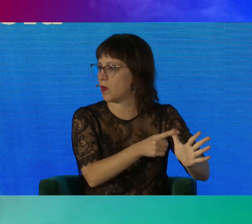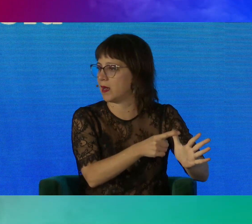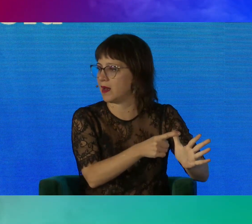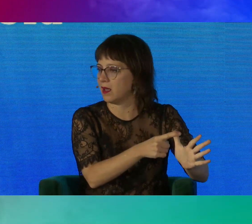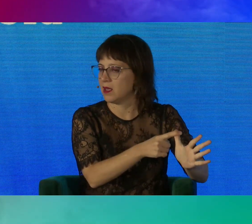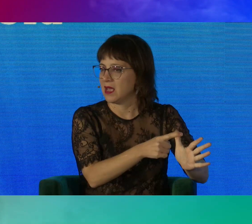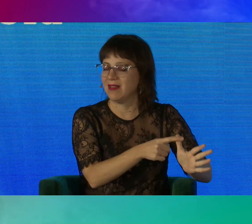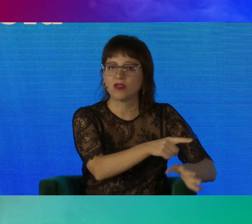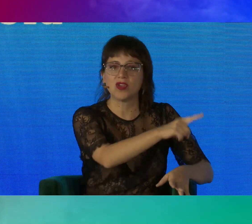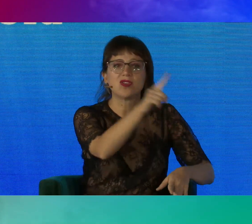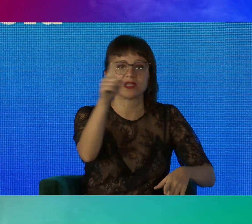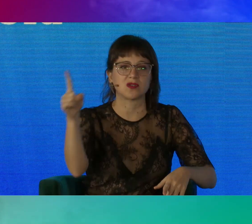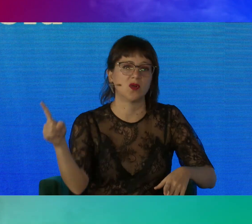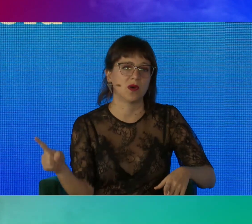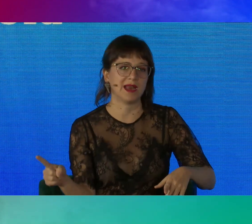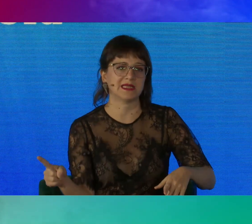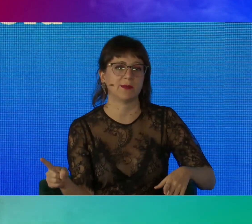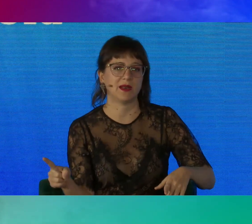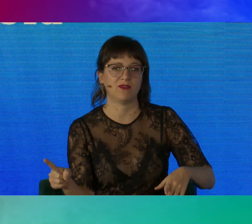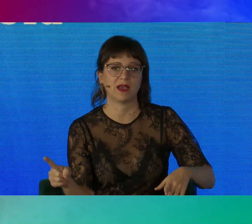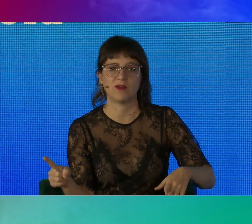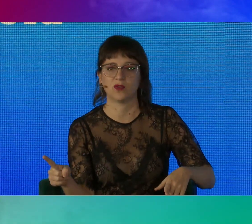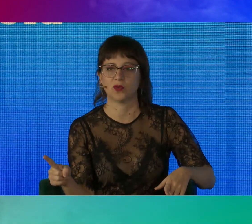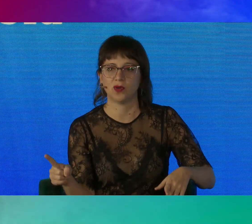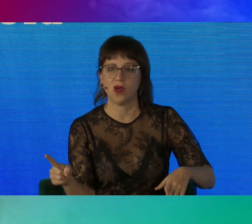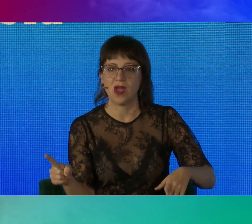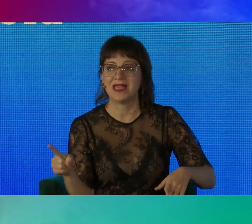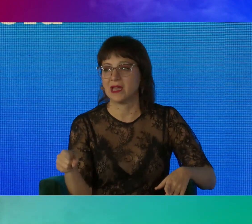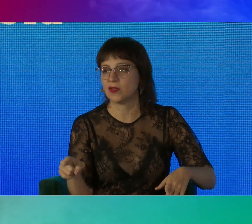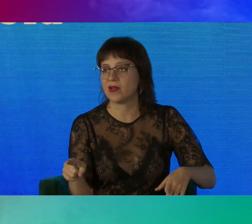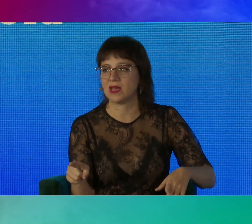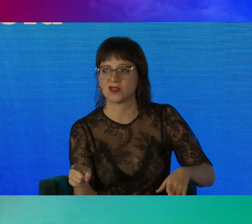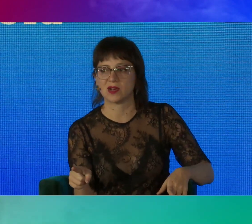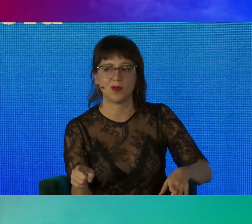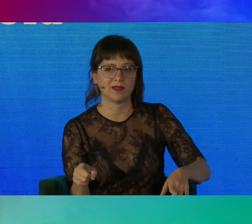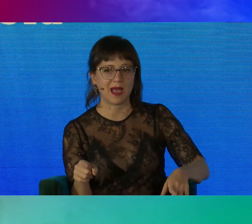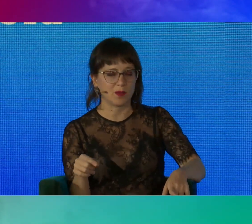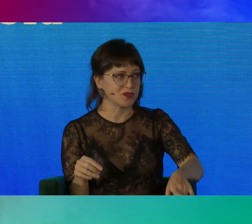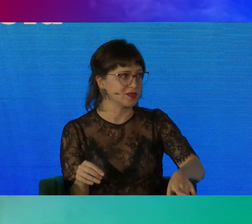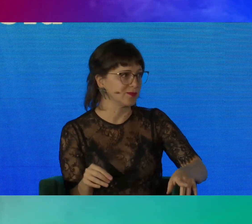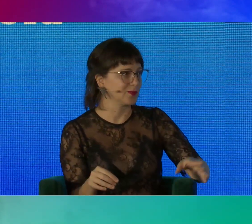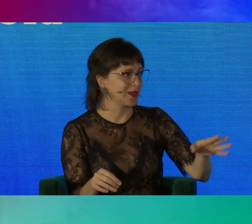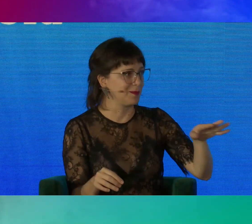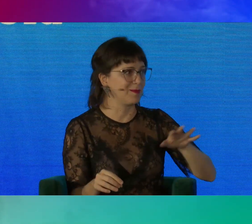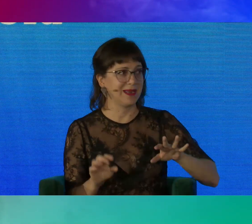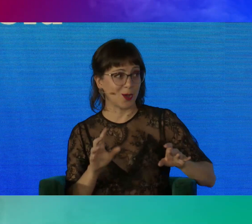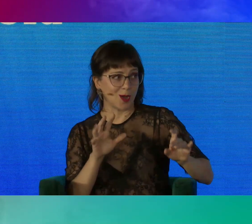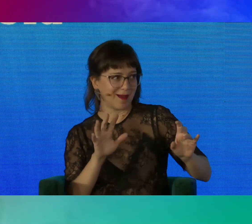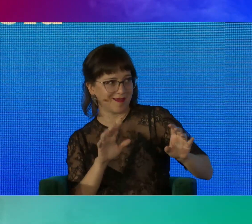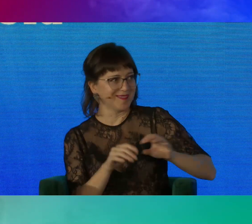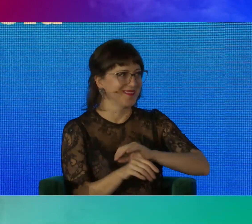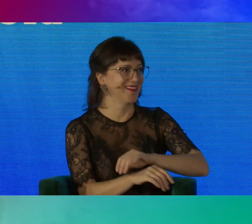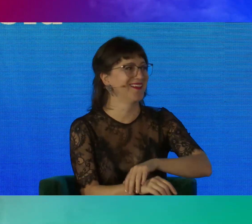vamos a cobrar. En todos esos lugares se planifica el futuro y ahí todavía nosotras no estamos. Qué interesante esto que dices. No, no,